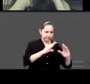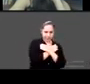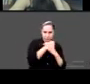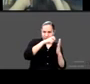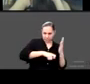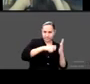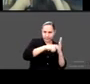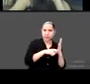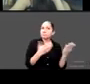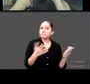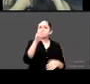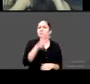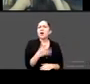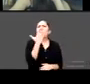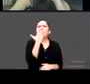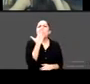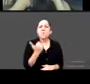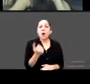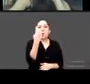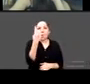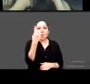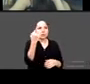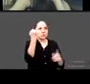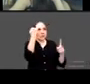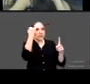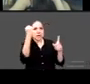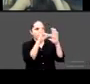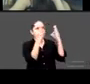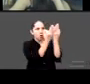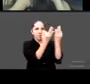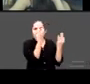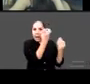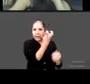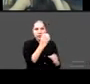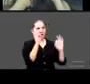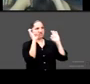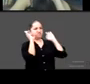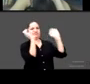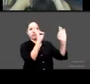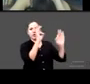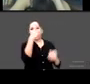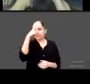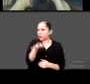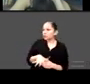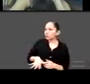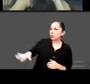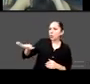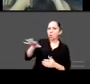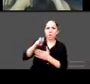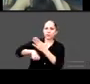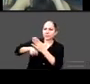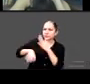receta universal para crear un niño o una niña. Esto es hasta obvio. ¿Por qué? Porque cada uno de ellos, de ellas, es único